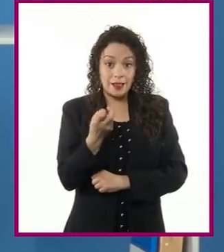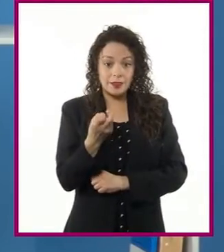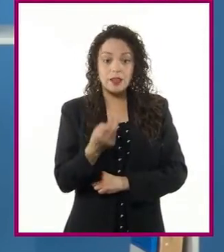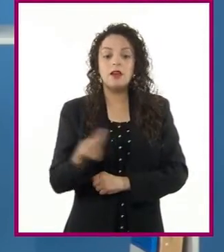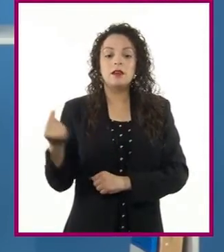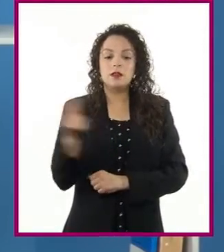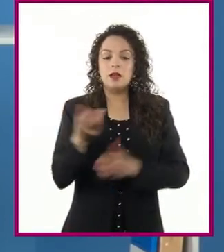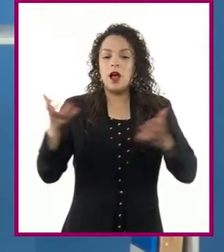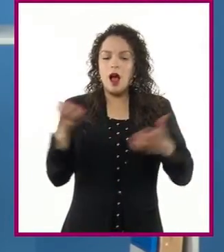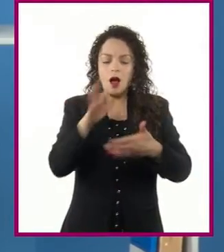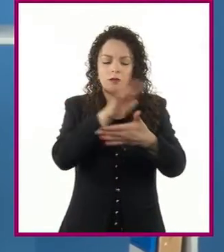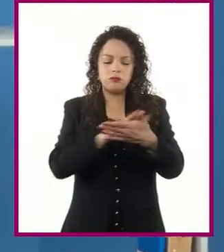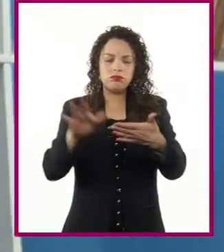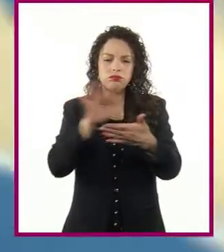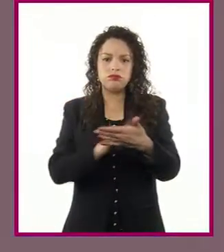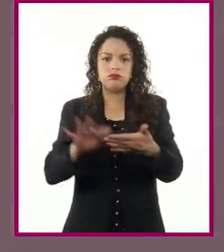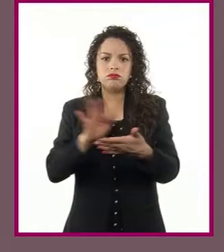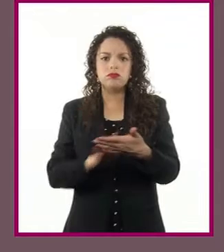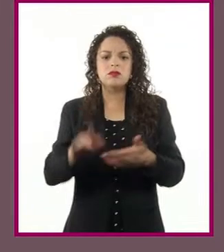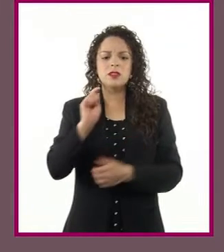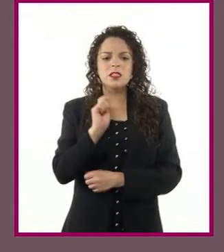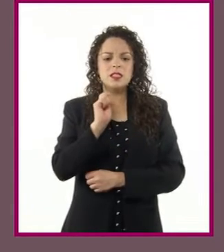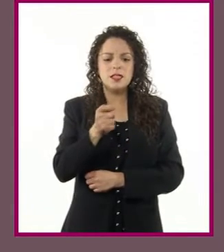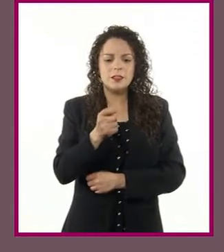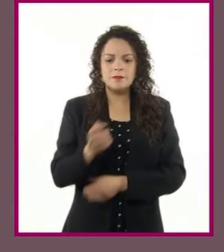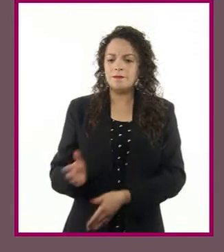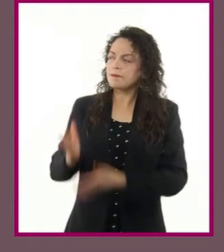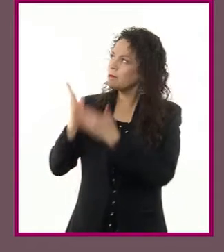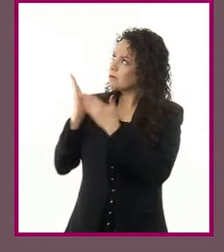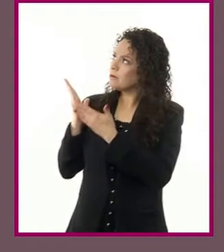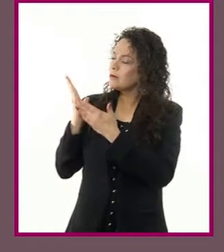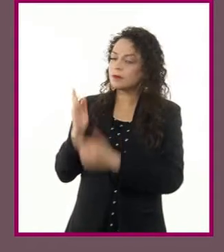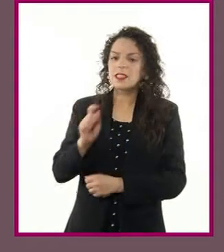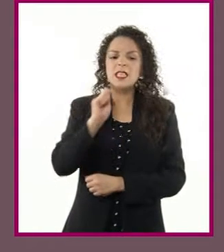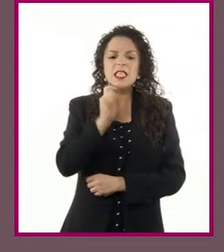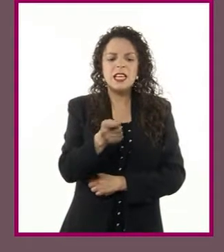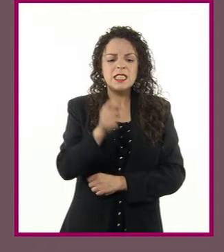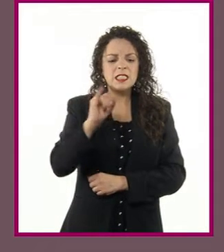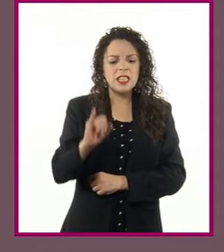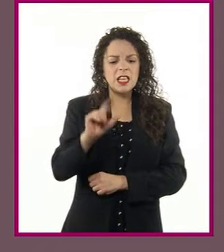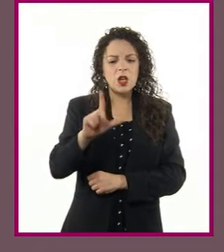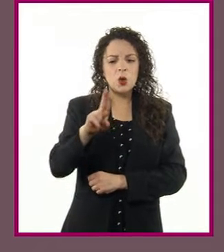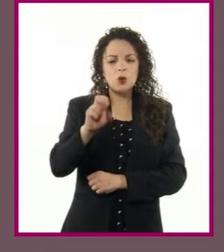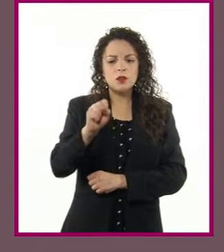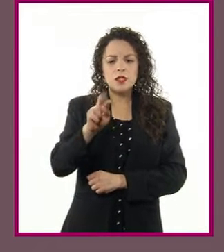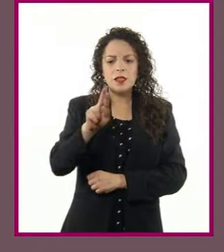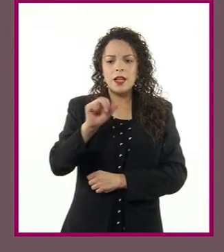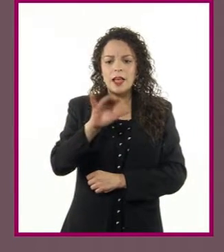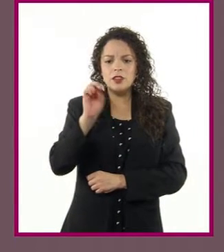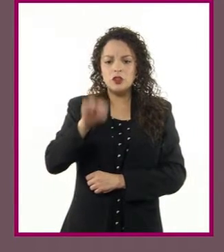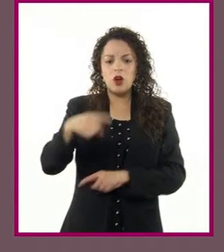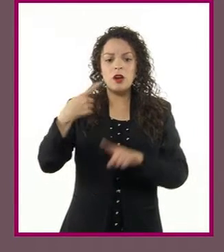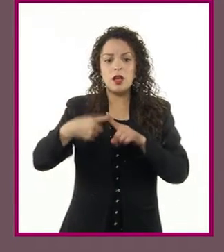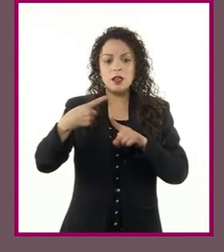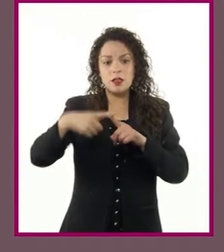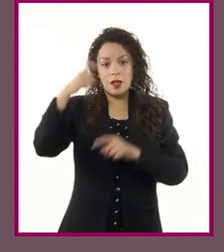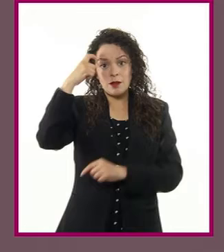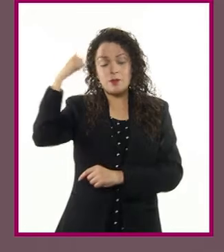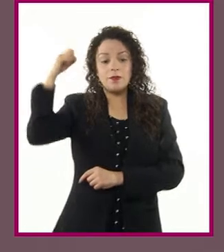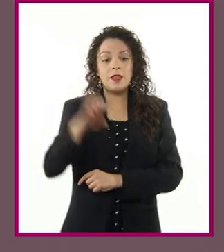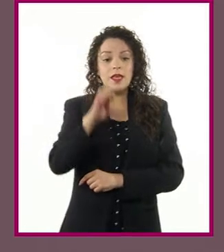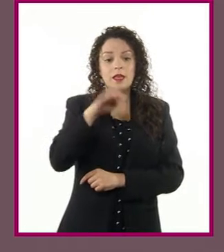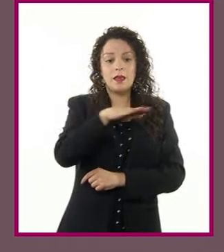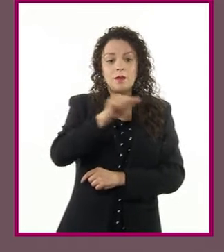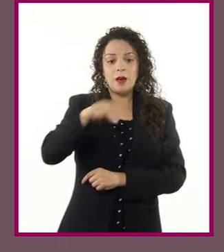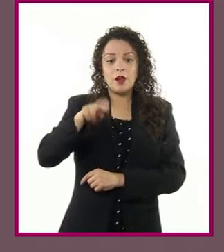haremos una lectura de un fragmento del texto ¿Qué es la Ilustración?, del autor ilustrado Immanuel Kant,